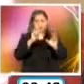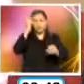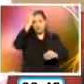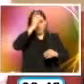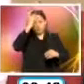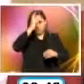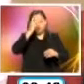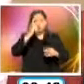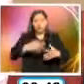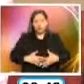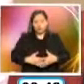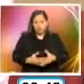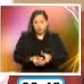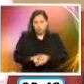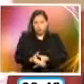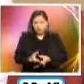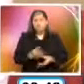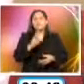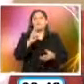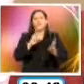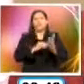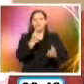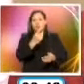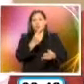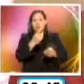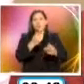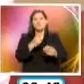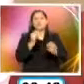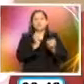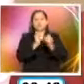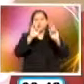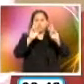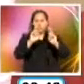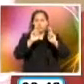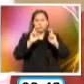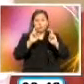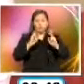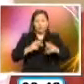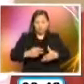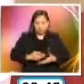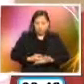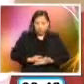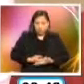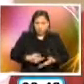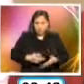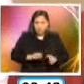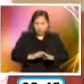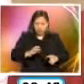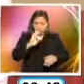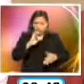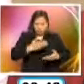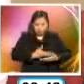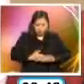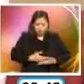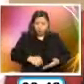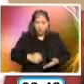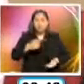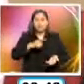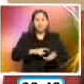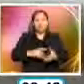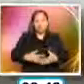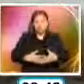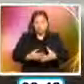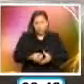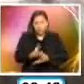psicoprofilaxis perinatal desde el año 2001. También es experta en temas de gestación, parto y posparto, así también como coach de